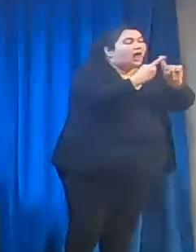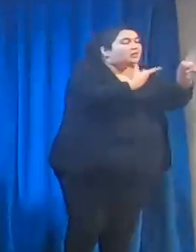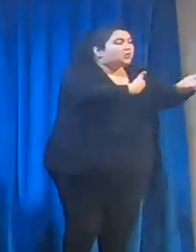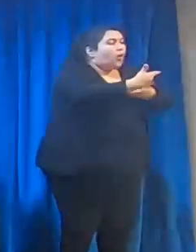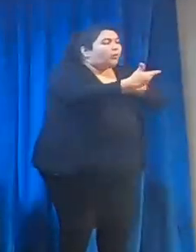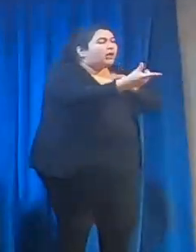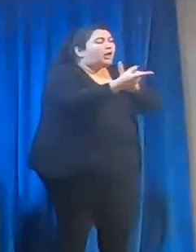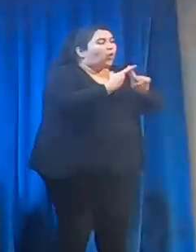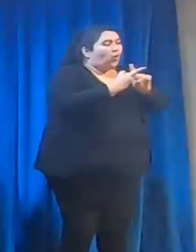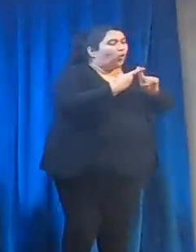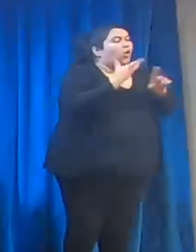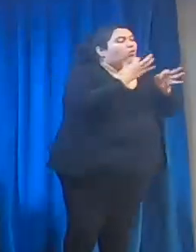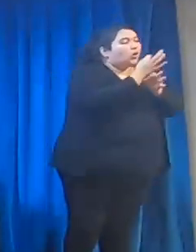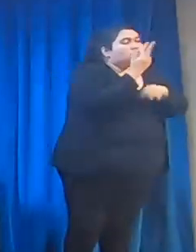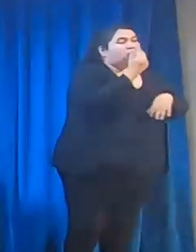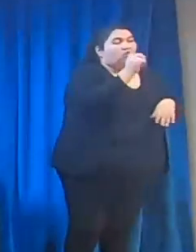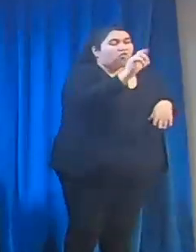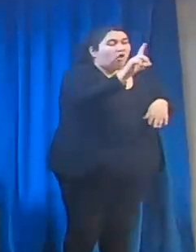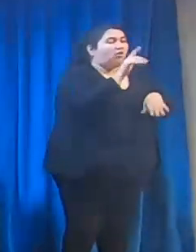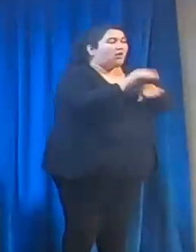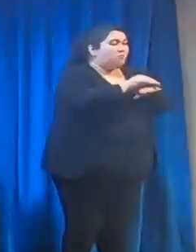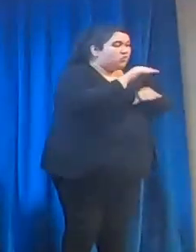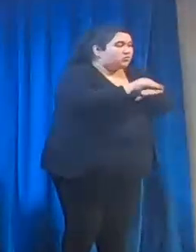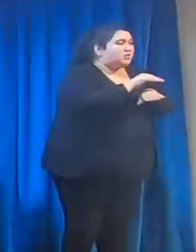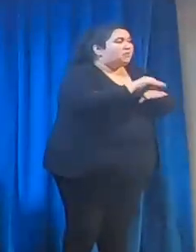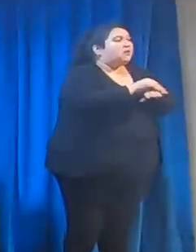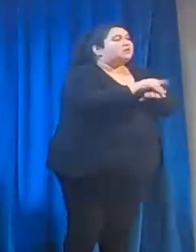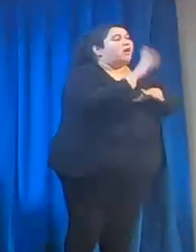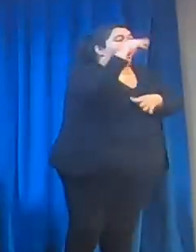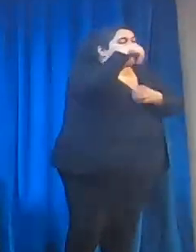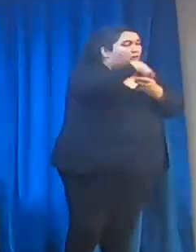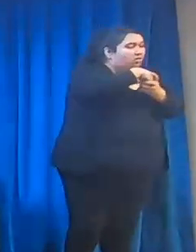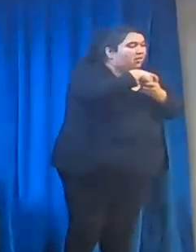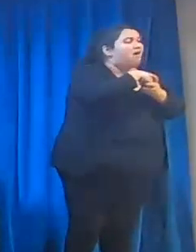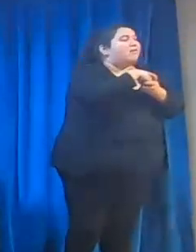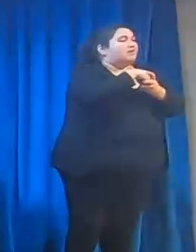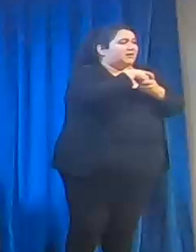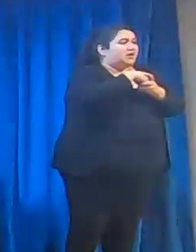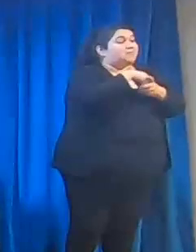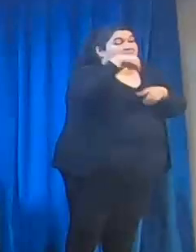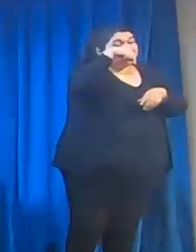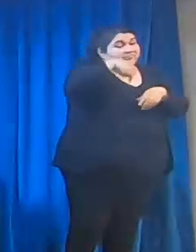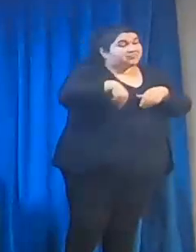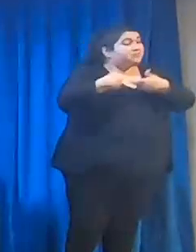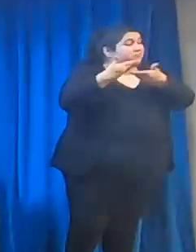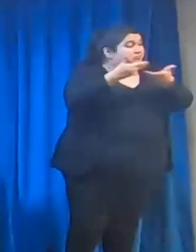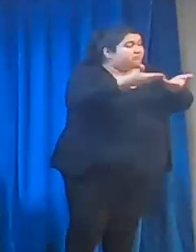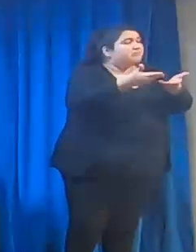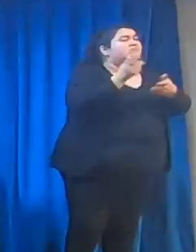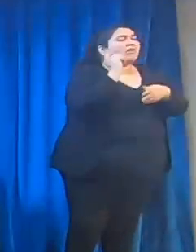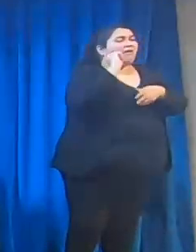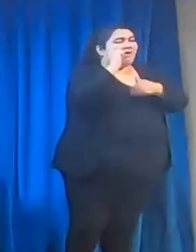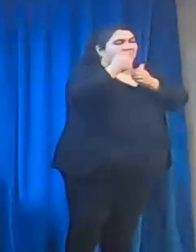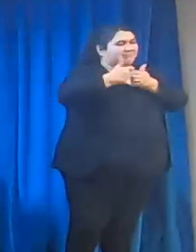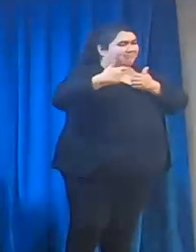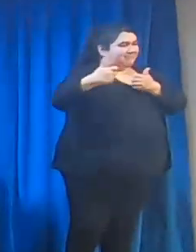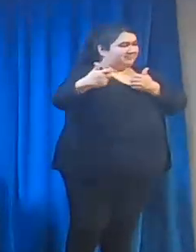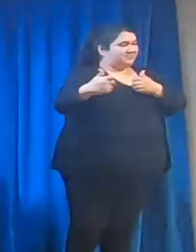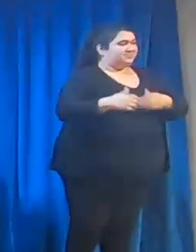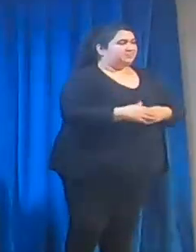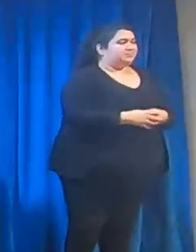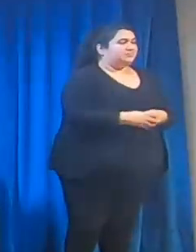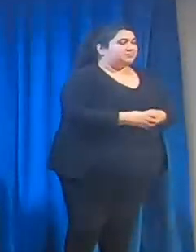vínculos educativos, roles, responsabilidades y abordajes, y nos estarán acompañando los siguientes